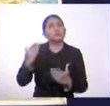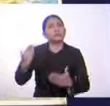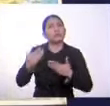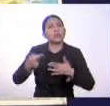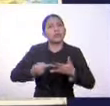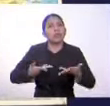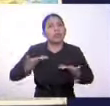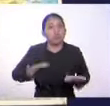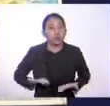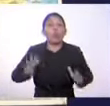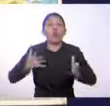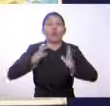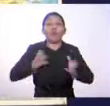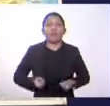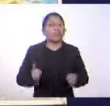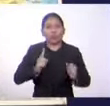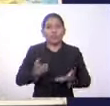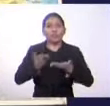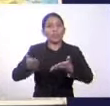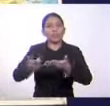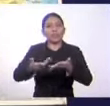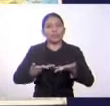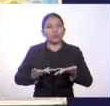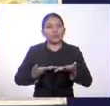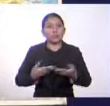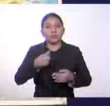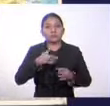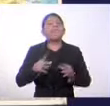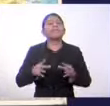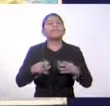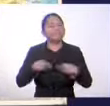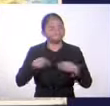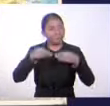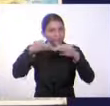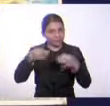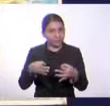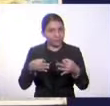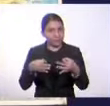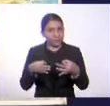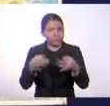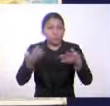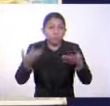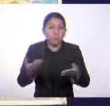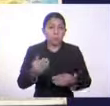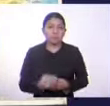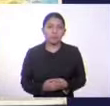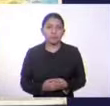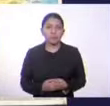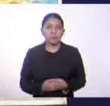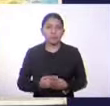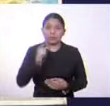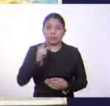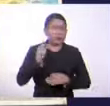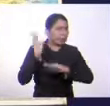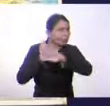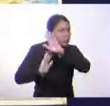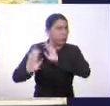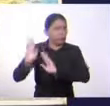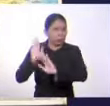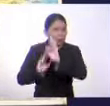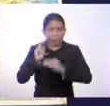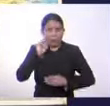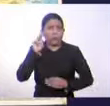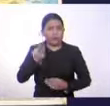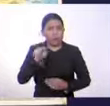poder no otorga derechos, lo reconoce formalmente. Y en ese sentido, entonces, han habido hechos históricos que